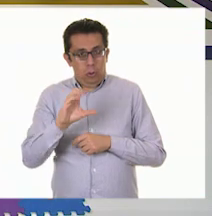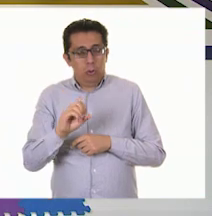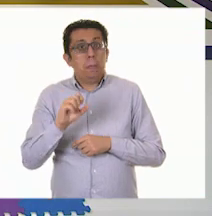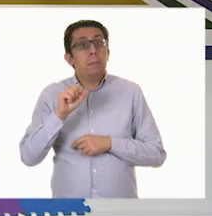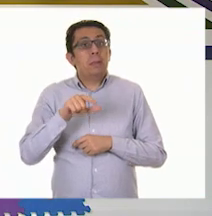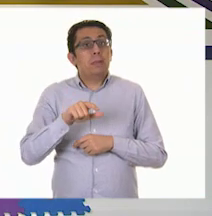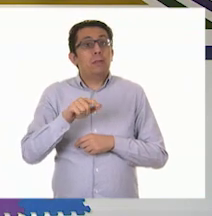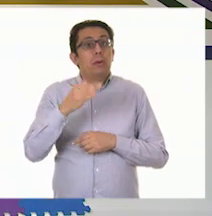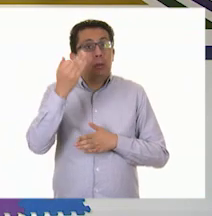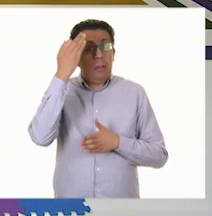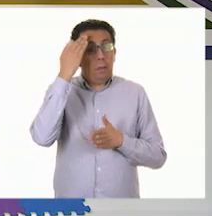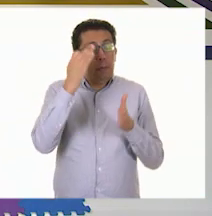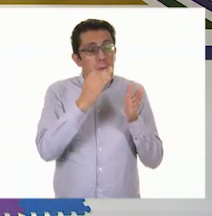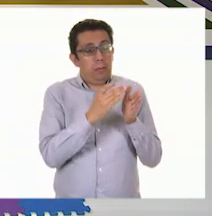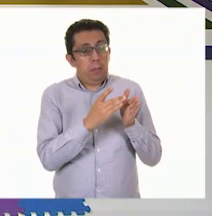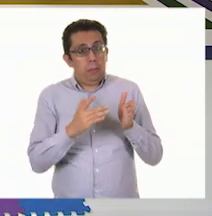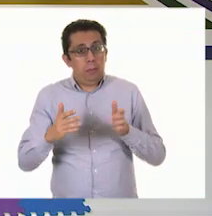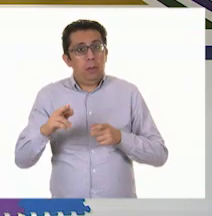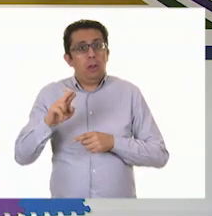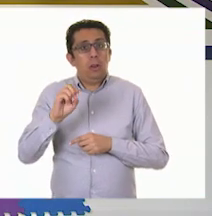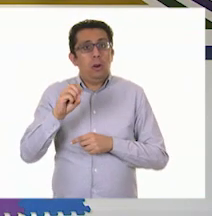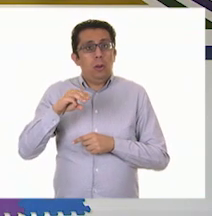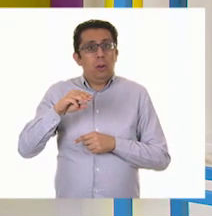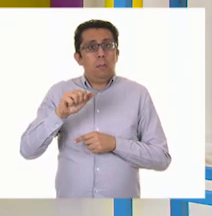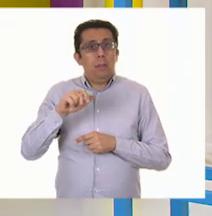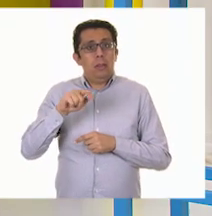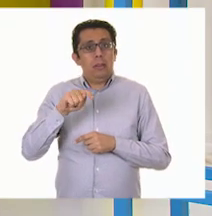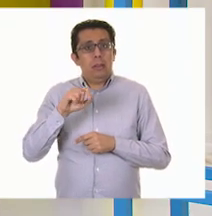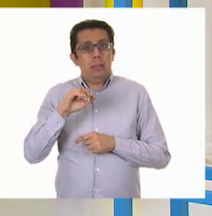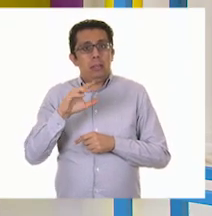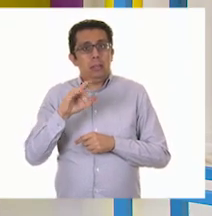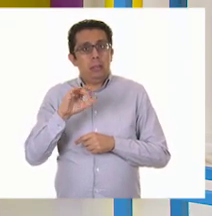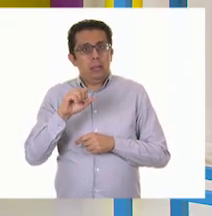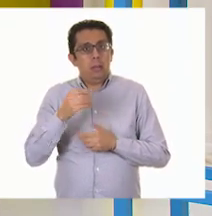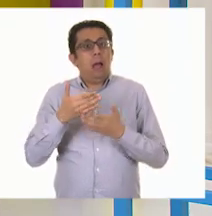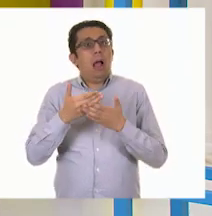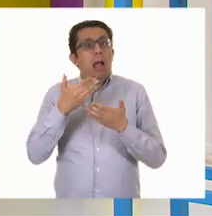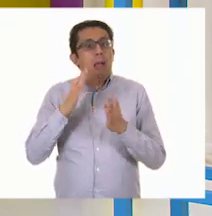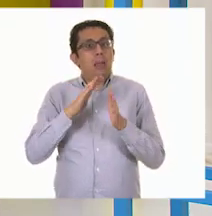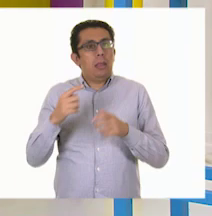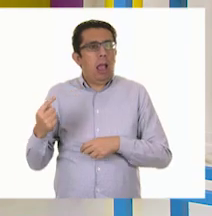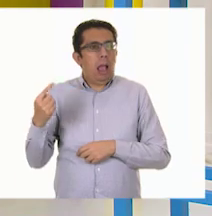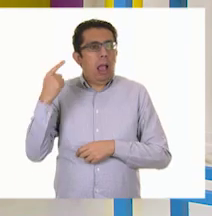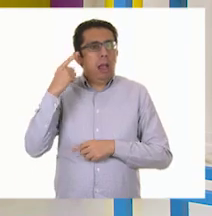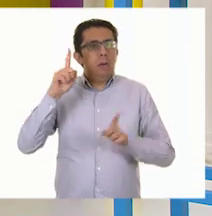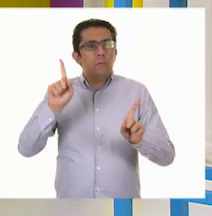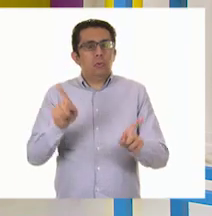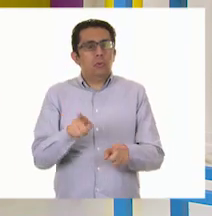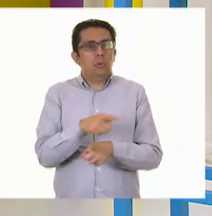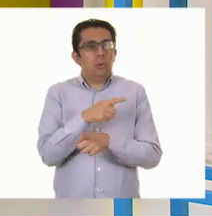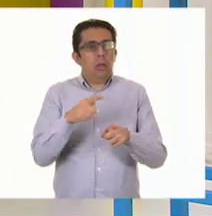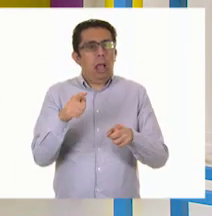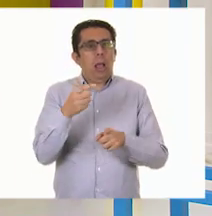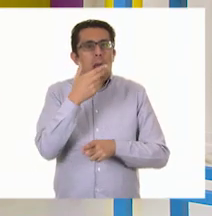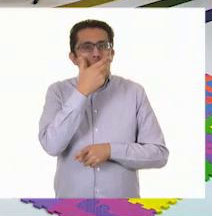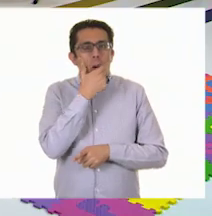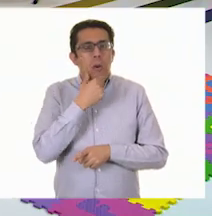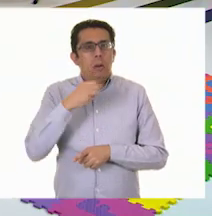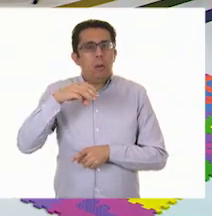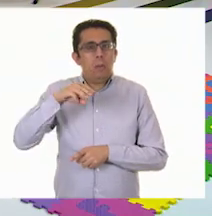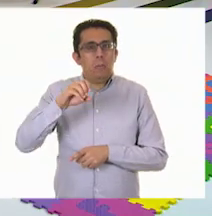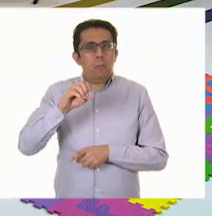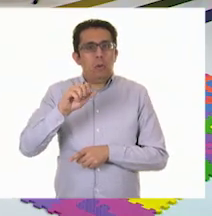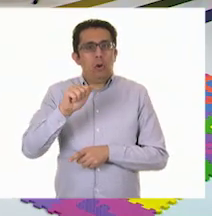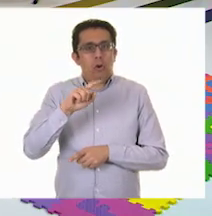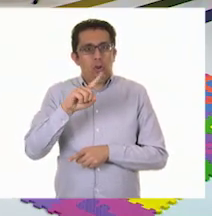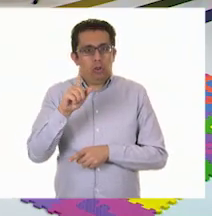Ya estuvimos hace unas clases escuchando música de Mozart, ¿verdad? Y ahora claro. Vamos a seguir con este tema de la música clásica, pero